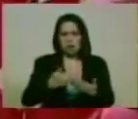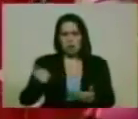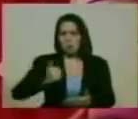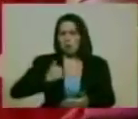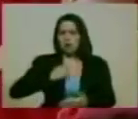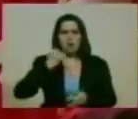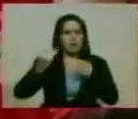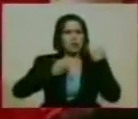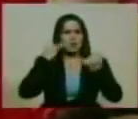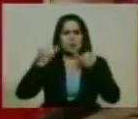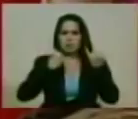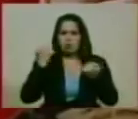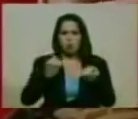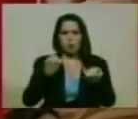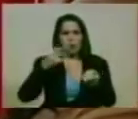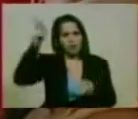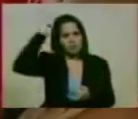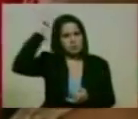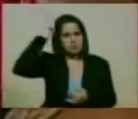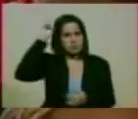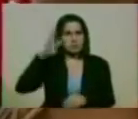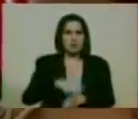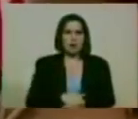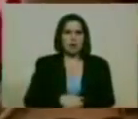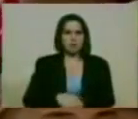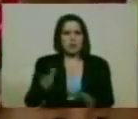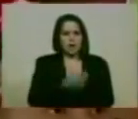por ejemplo, en el estado Monaga,